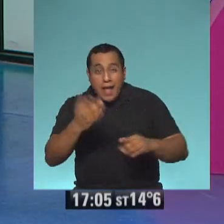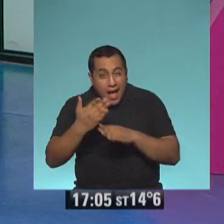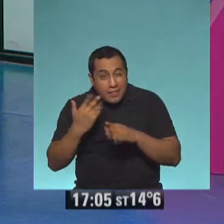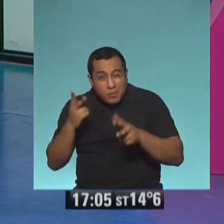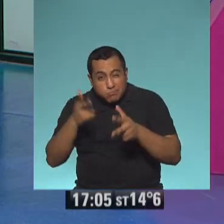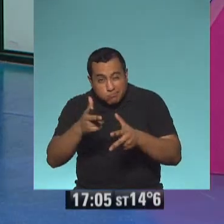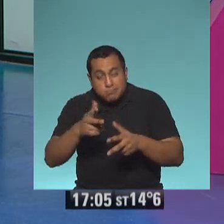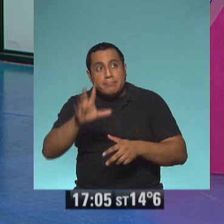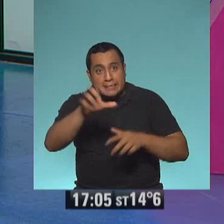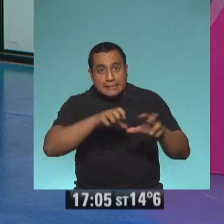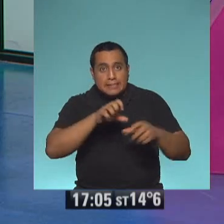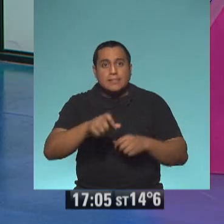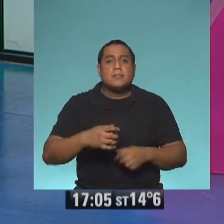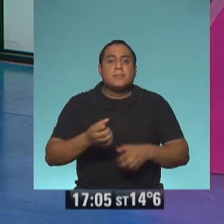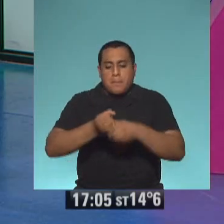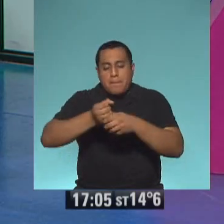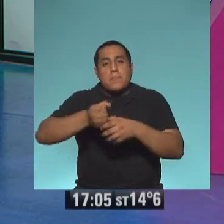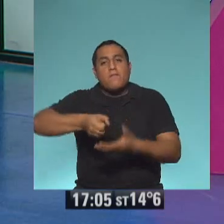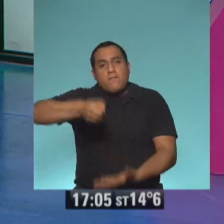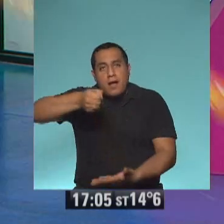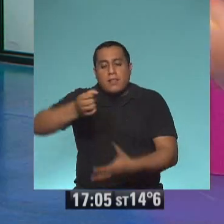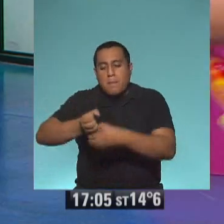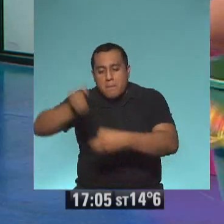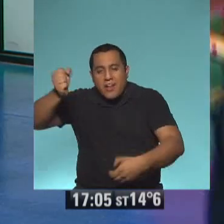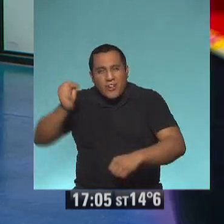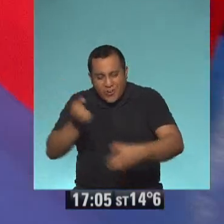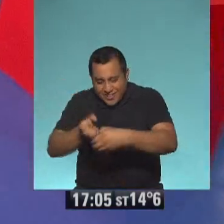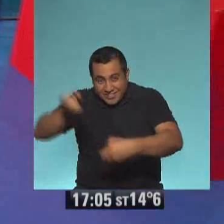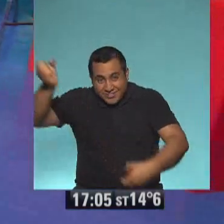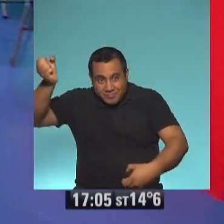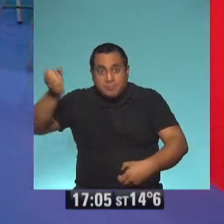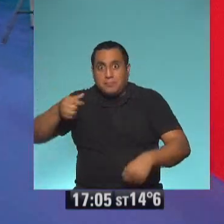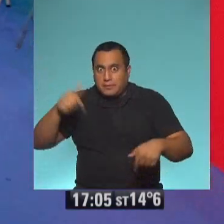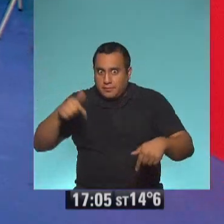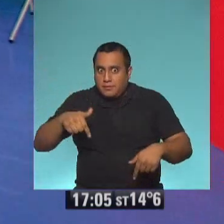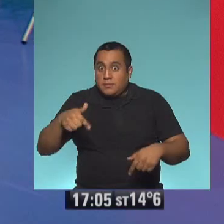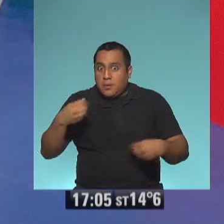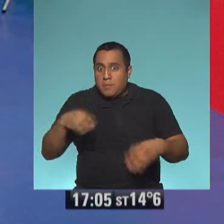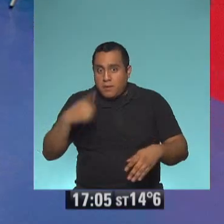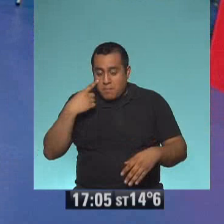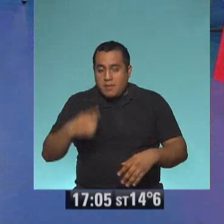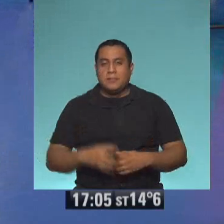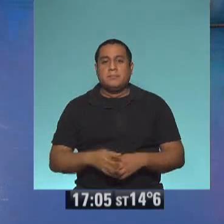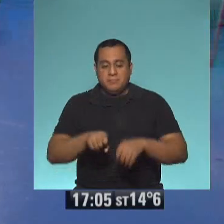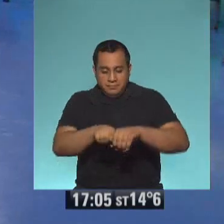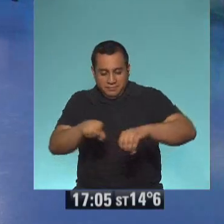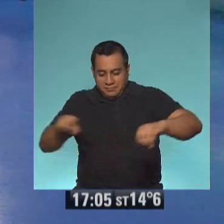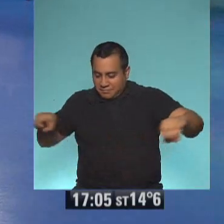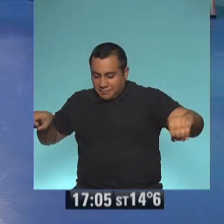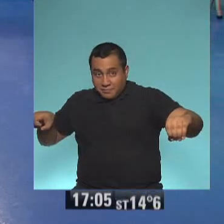hace un ratito tengan a mano el balde el palo de escoba que parece que arrancamos con el palo de escoba